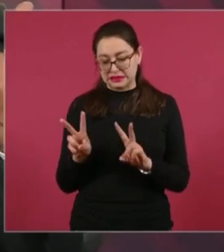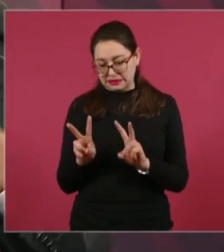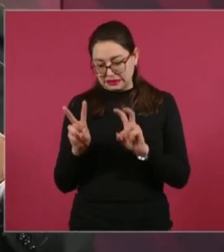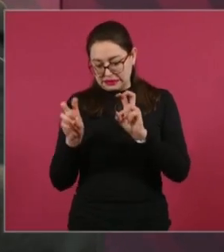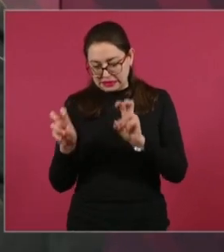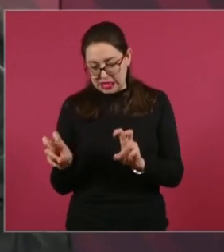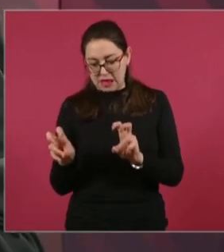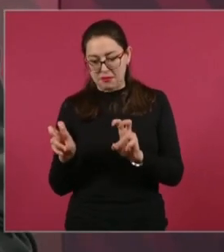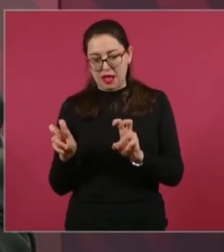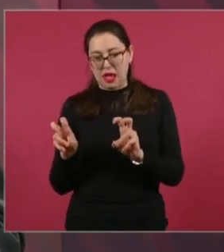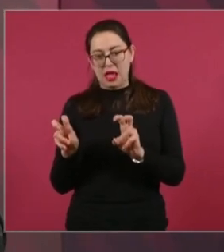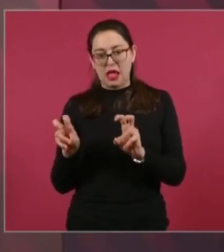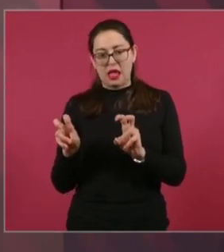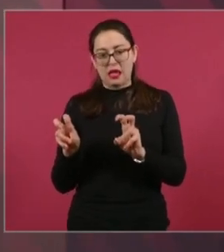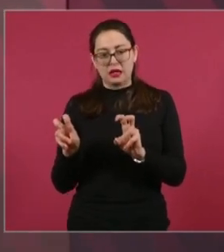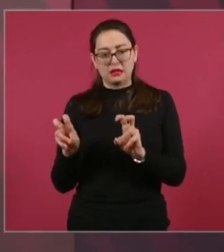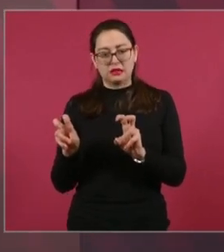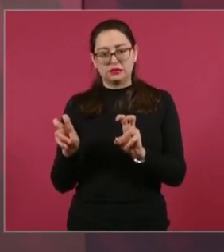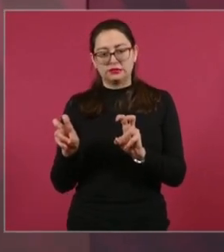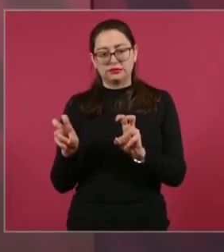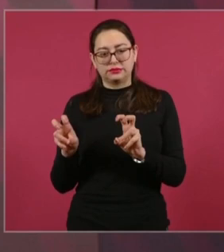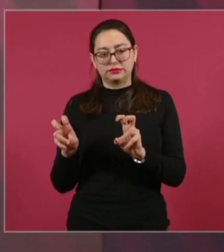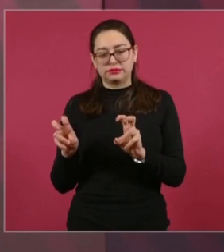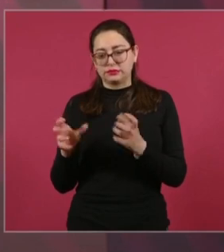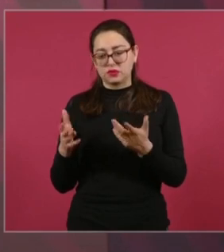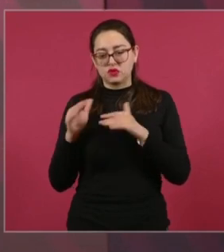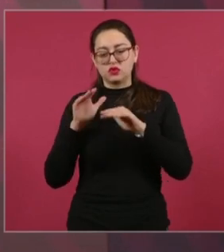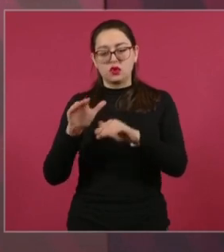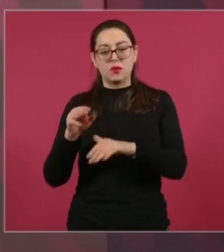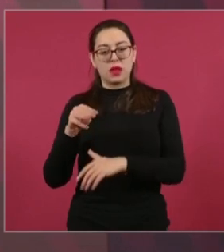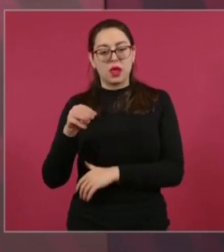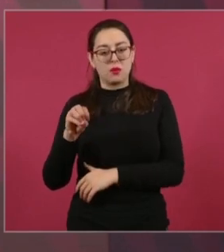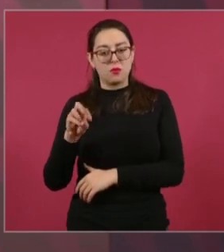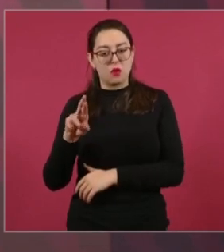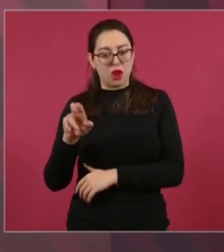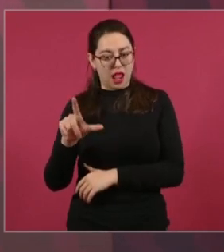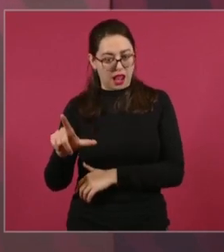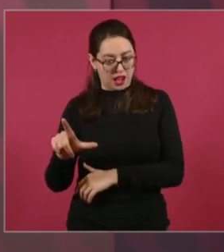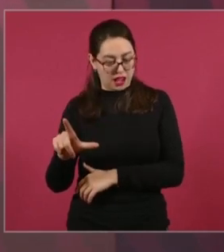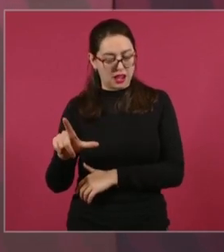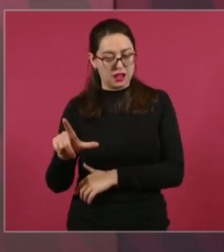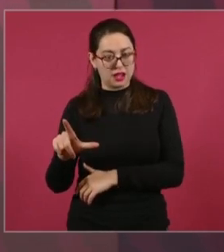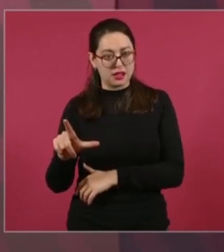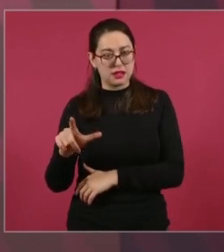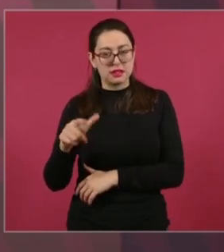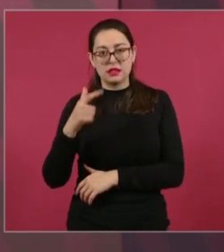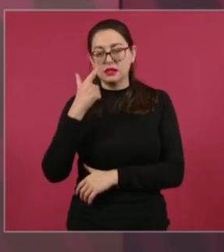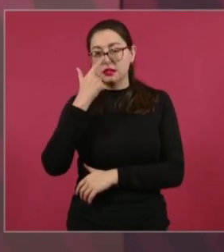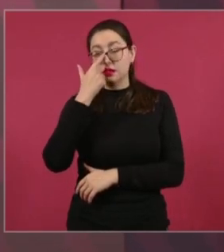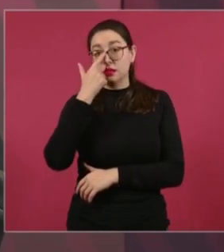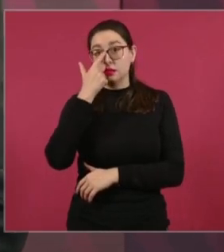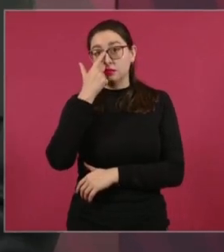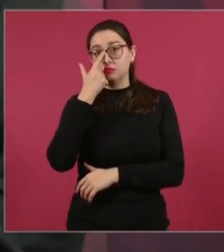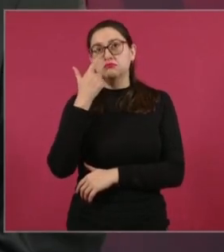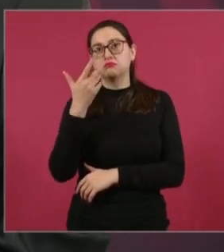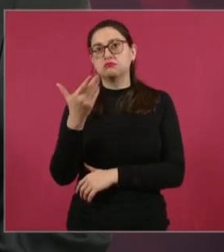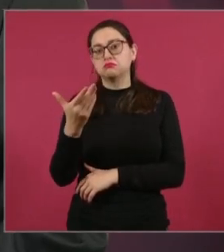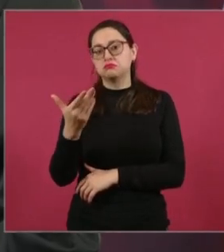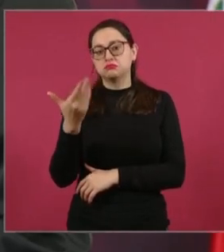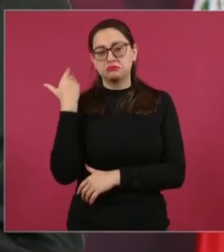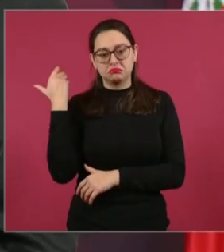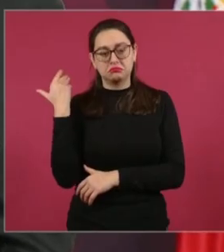de moralidad. La cuando se hablaba